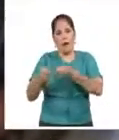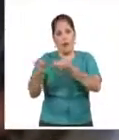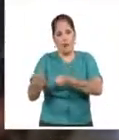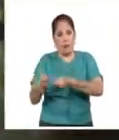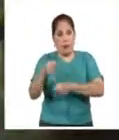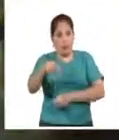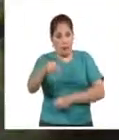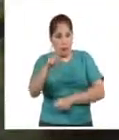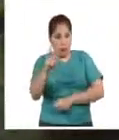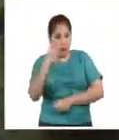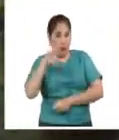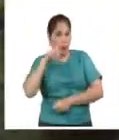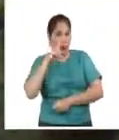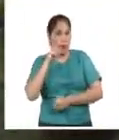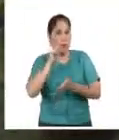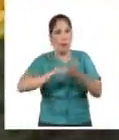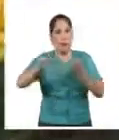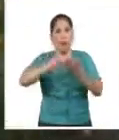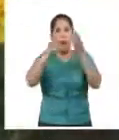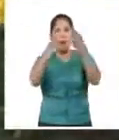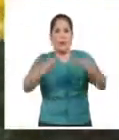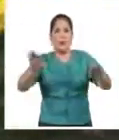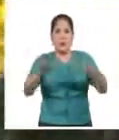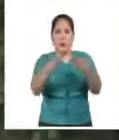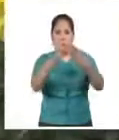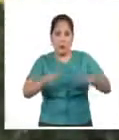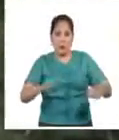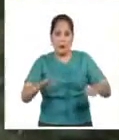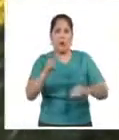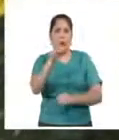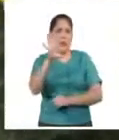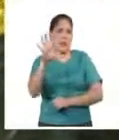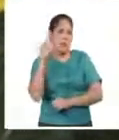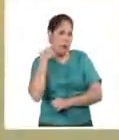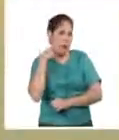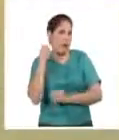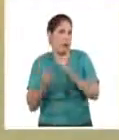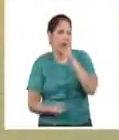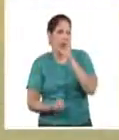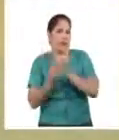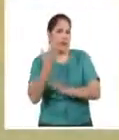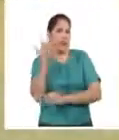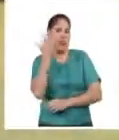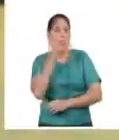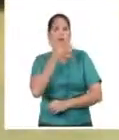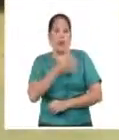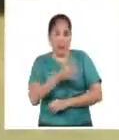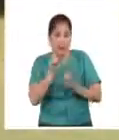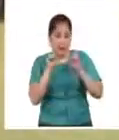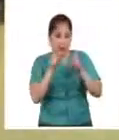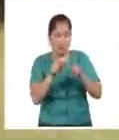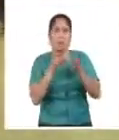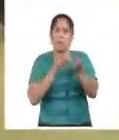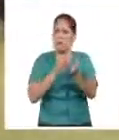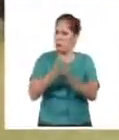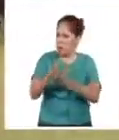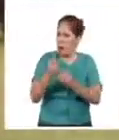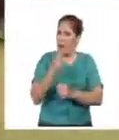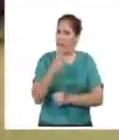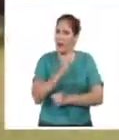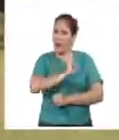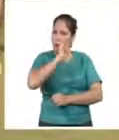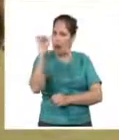2 de junio, el Plan Turquino cumplirá 35 años de fundado y deberán continuar siendo